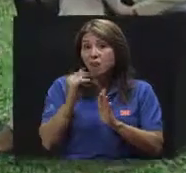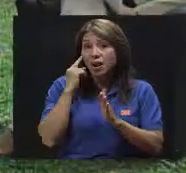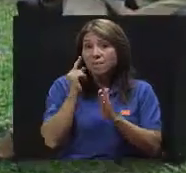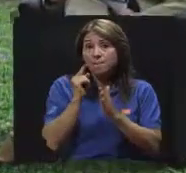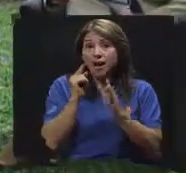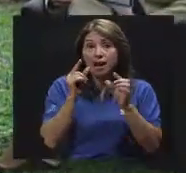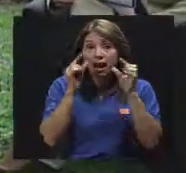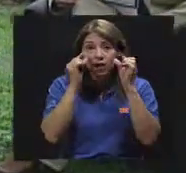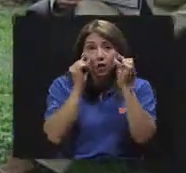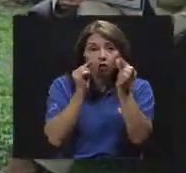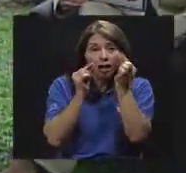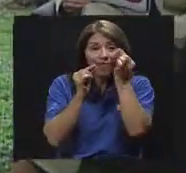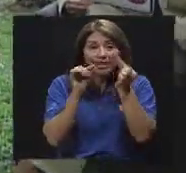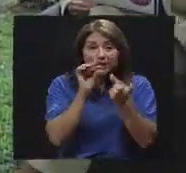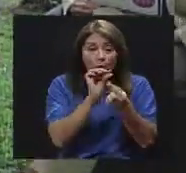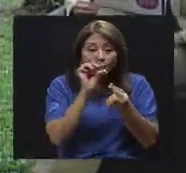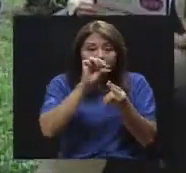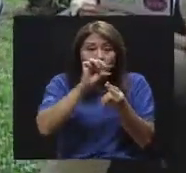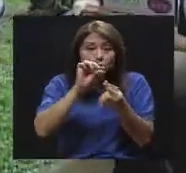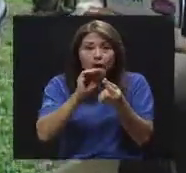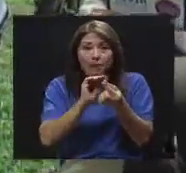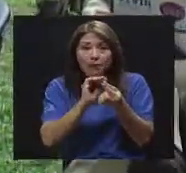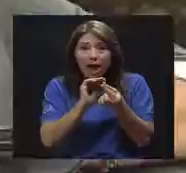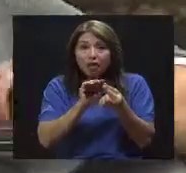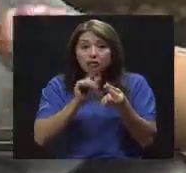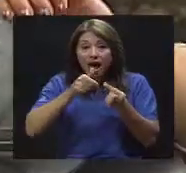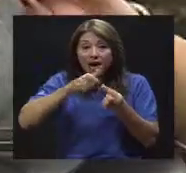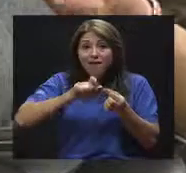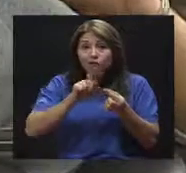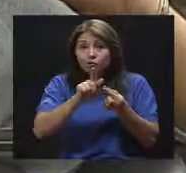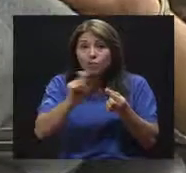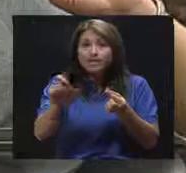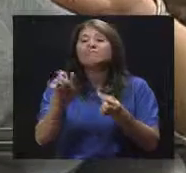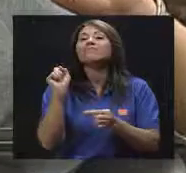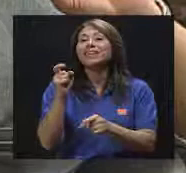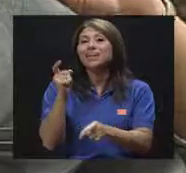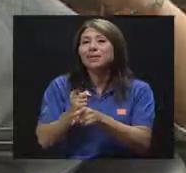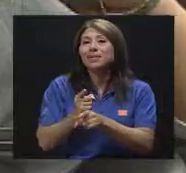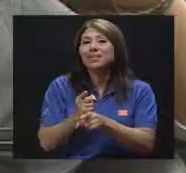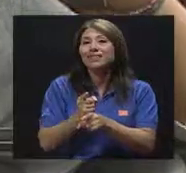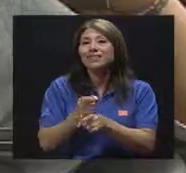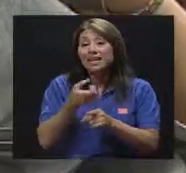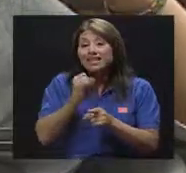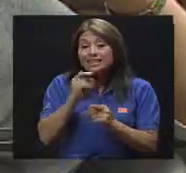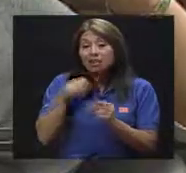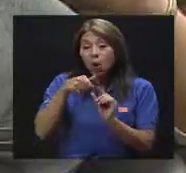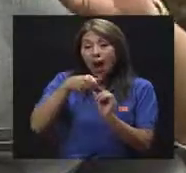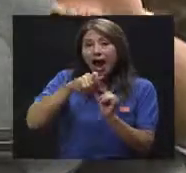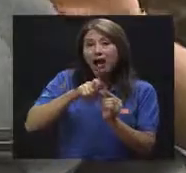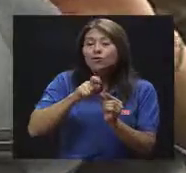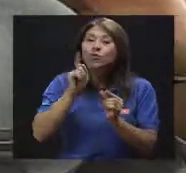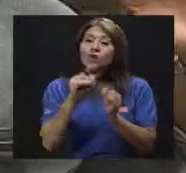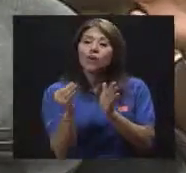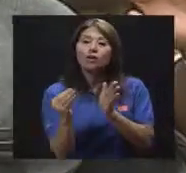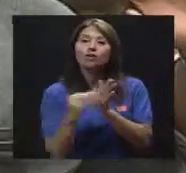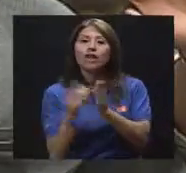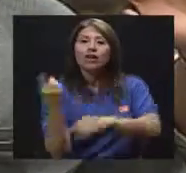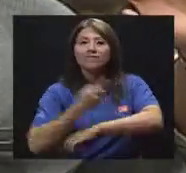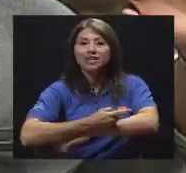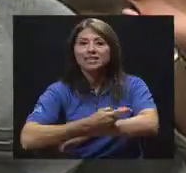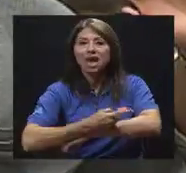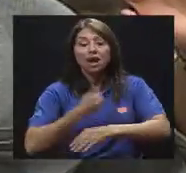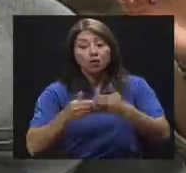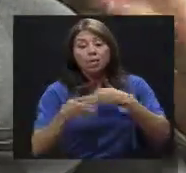igual abierto. Exactamente, es un mes. Exactamente. Entonces la idea es siempre anotar en algún lado del frasco la fecha en que yo lo abrí, a pesar de lo que diga la